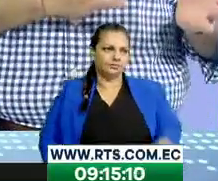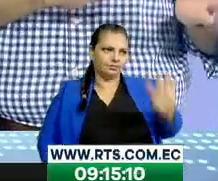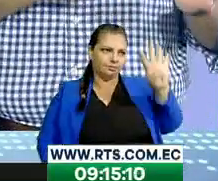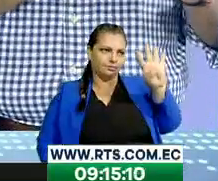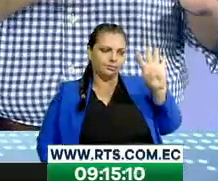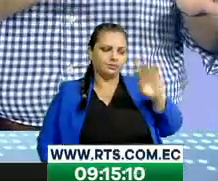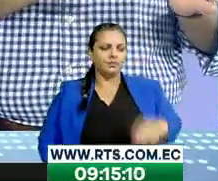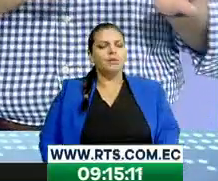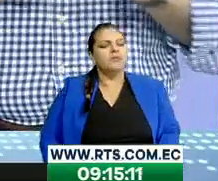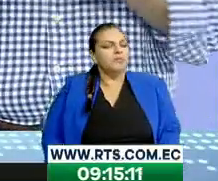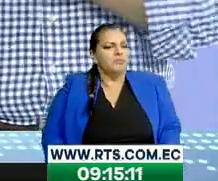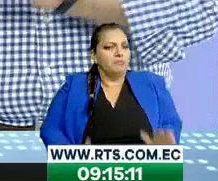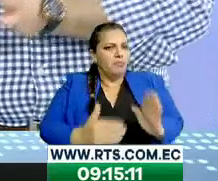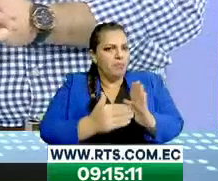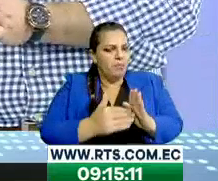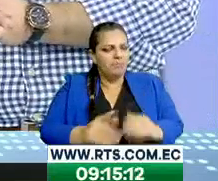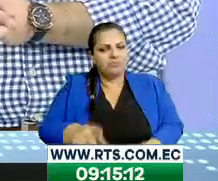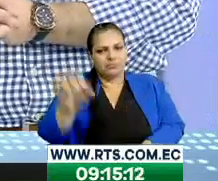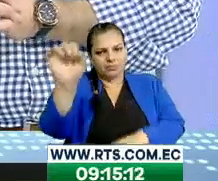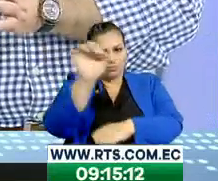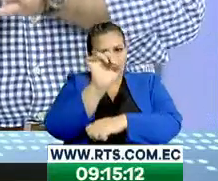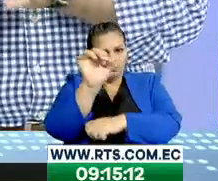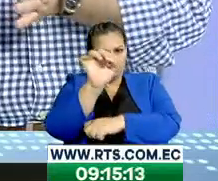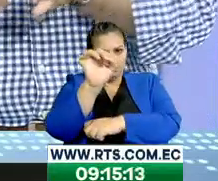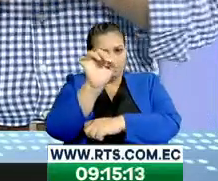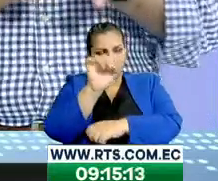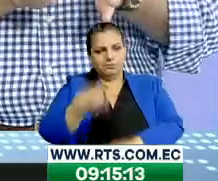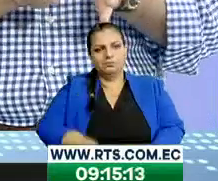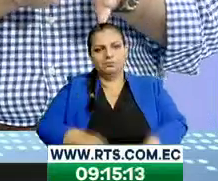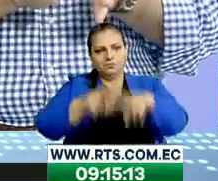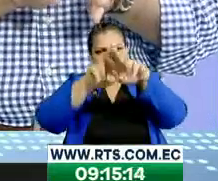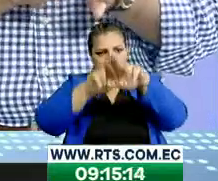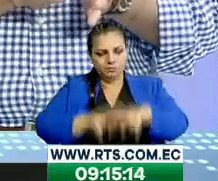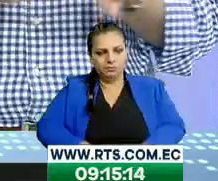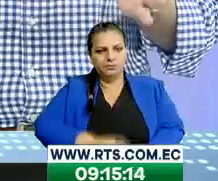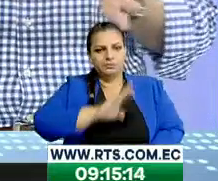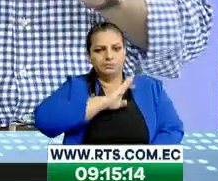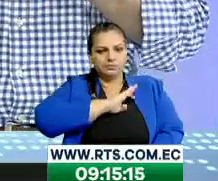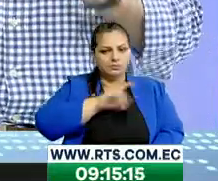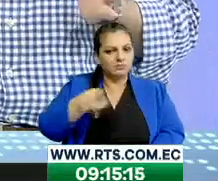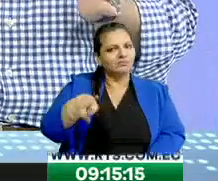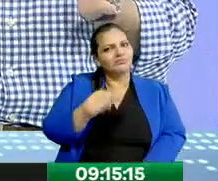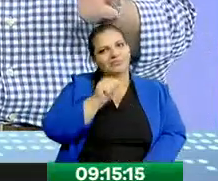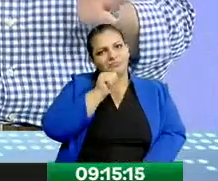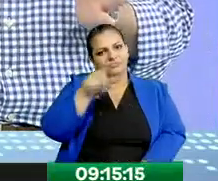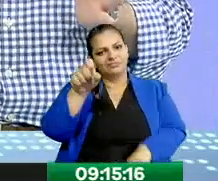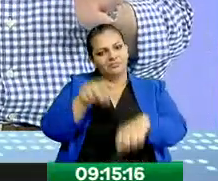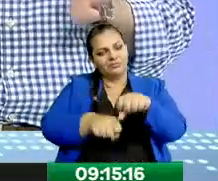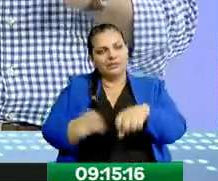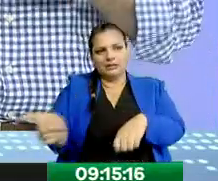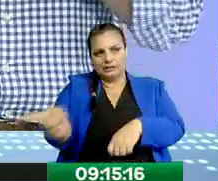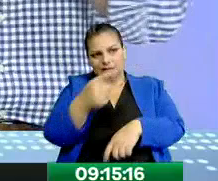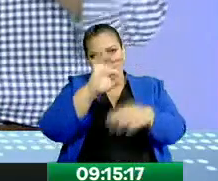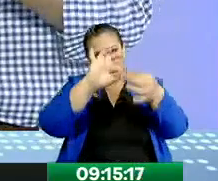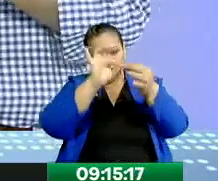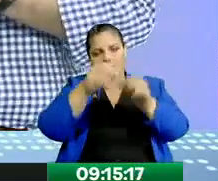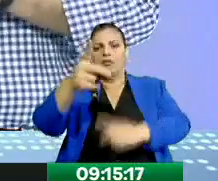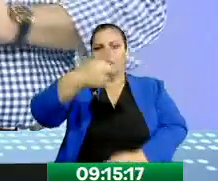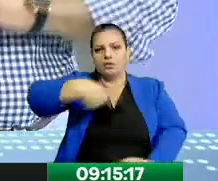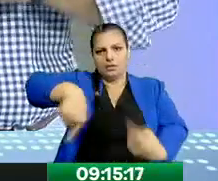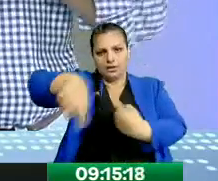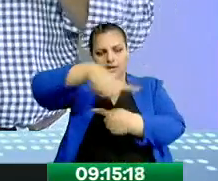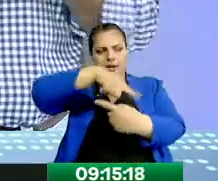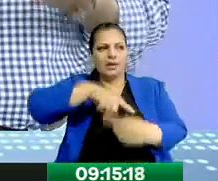condicionó, puede hacer una segunda revisión técnica vehicular después de 30 días y completamente gratis. No tiene que pagar ningún valor. Correcto. Si por